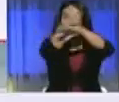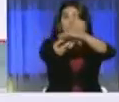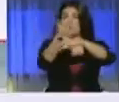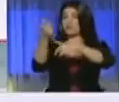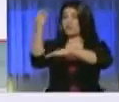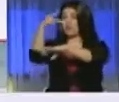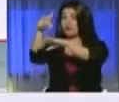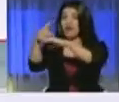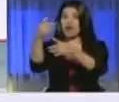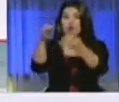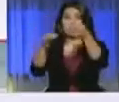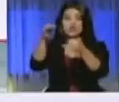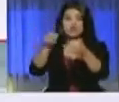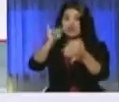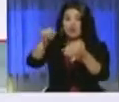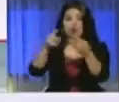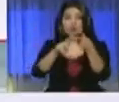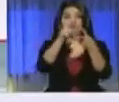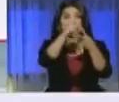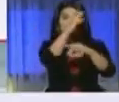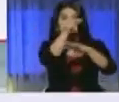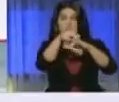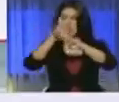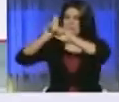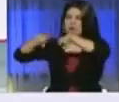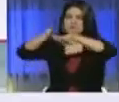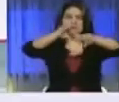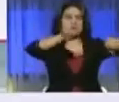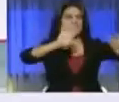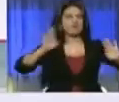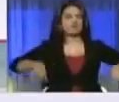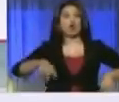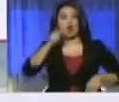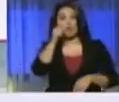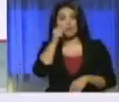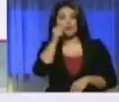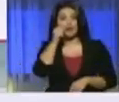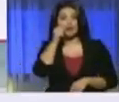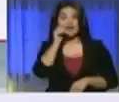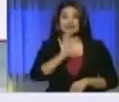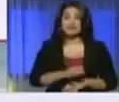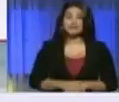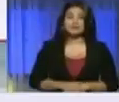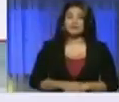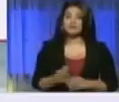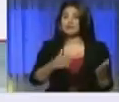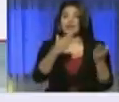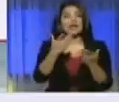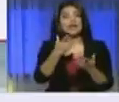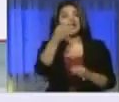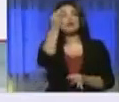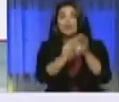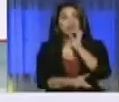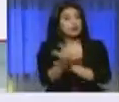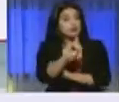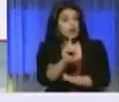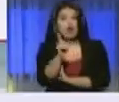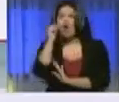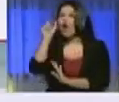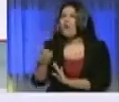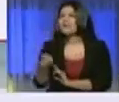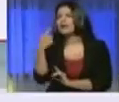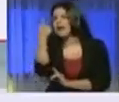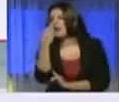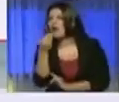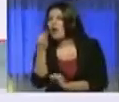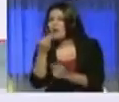país. No es casualidad, jóvenes, Luis José, que es más joven. Por aquí no hay tantos jóvenes, por